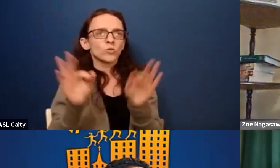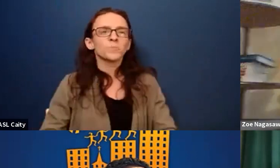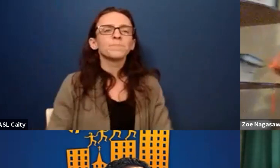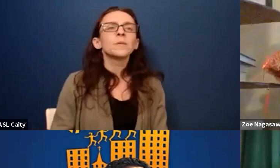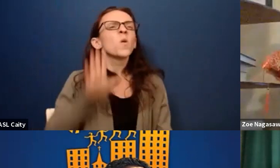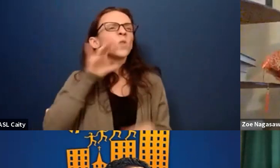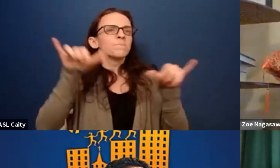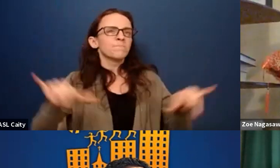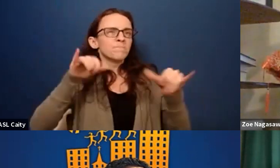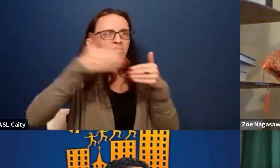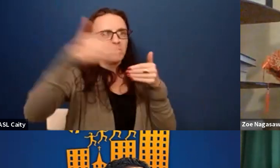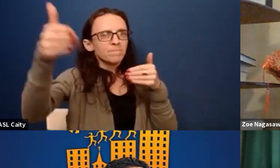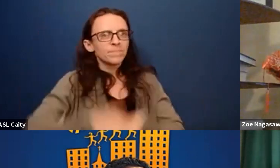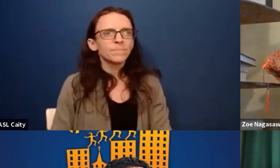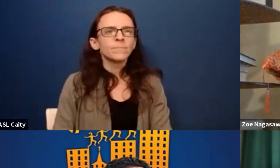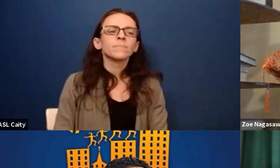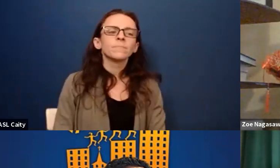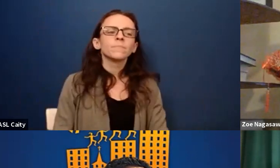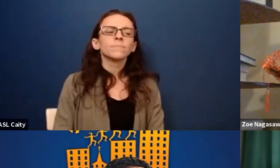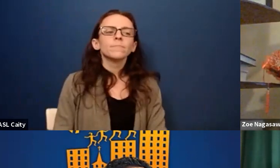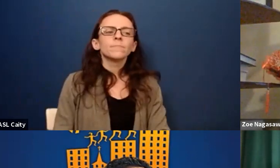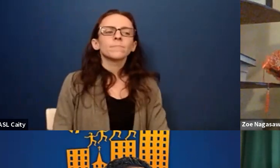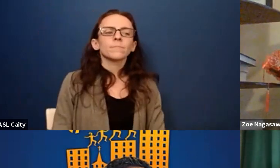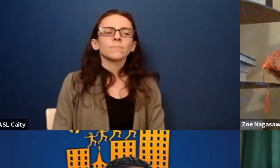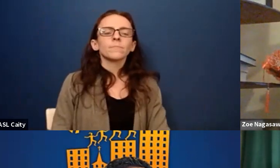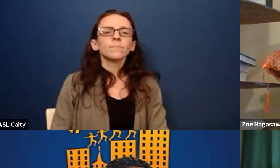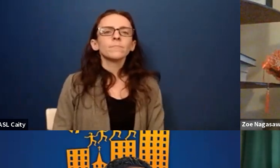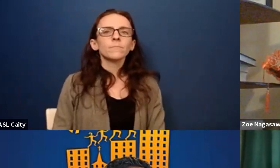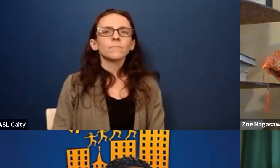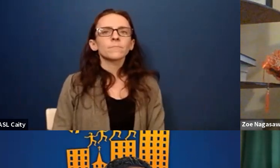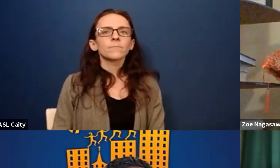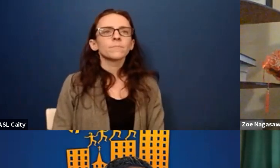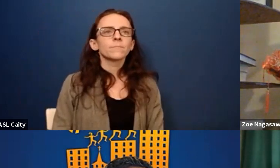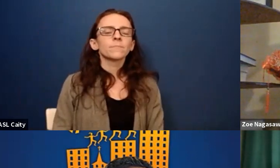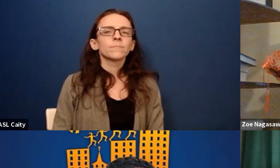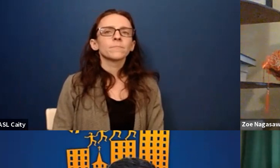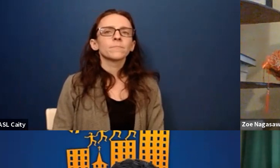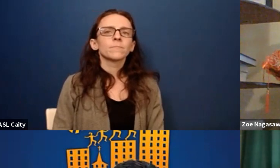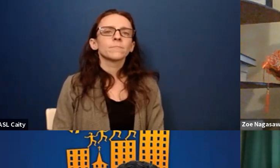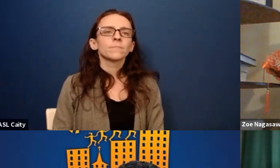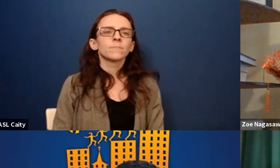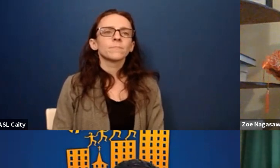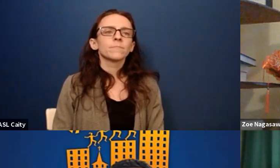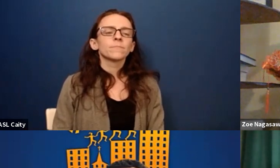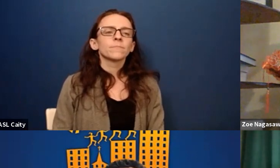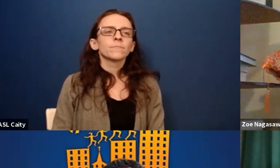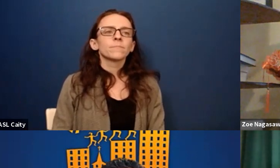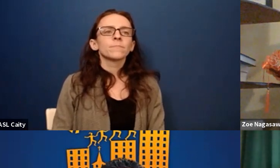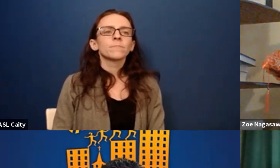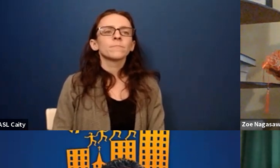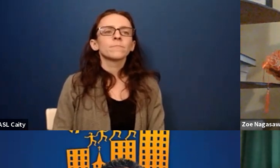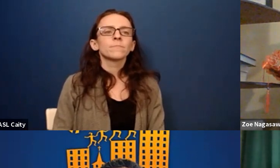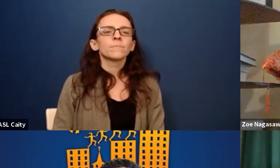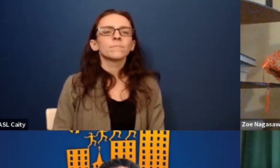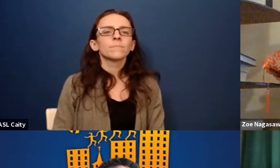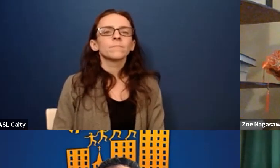hoy para aquellas personas que necesiten de un intérprete. ¿Cómo van a accesar la interpretación? Simplemente busquen en la parte baja de